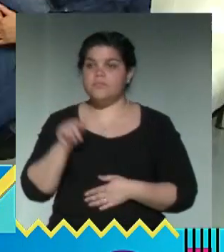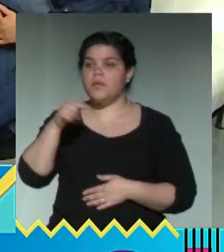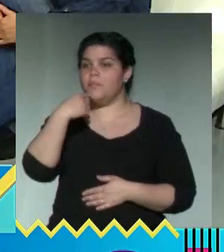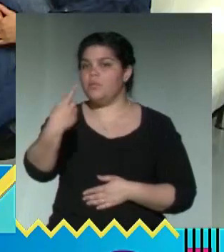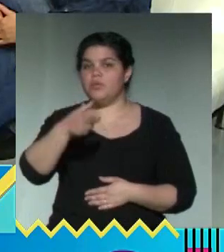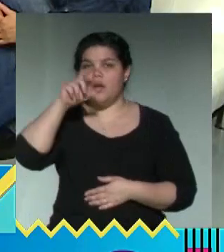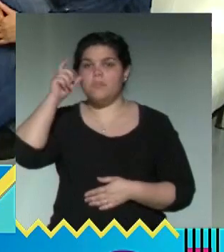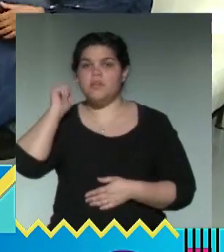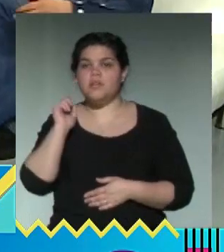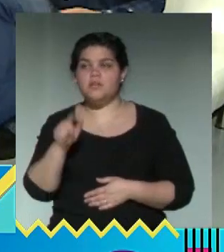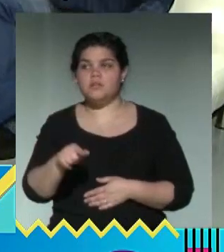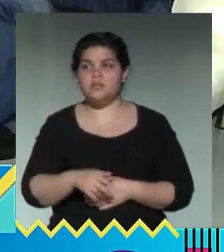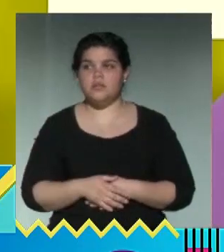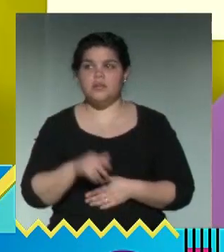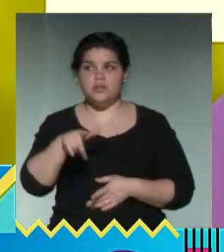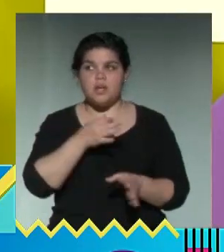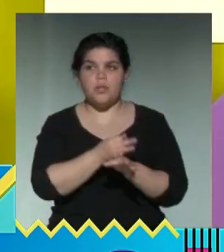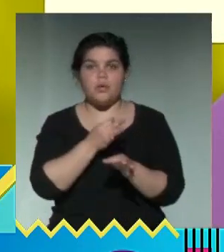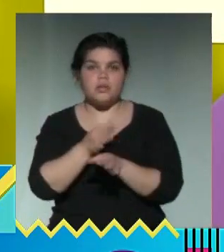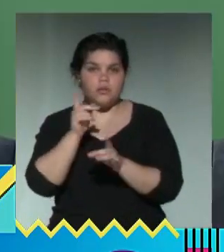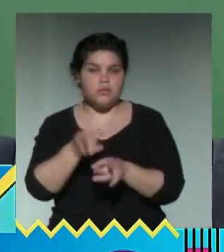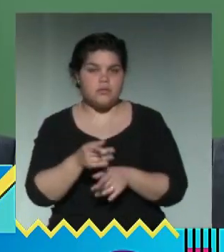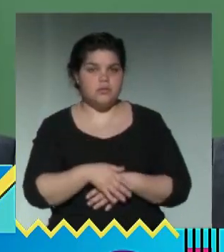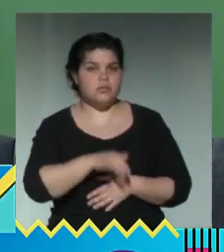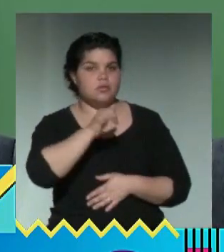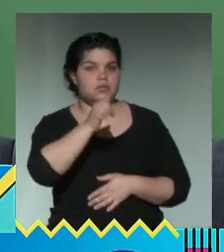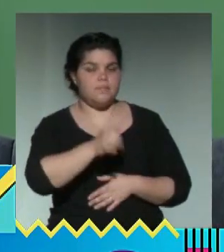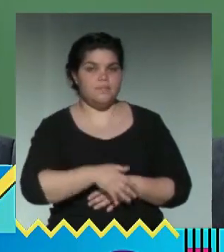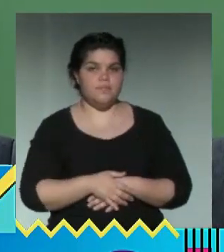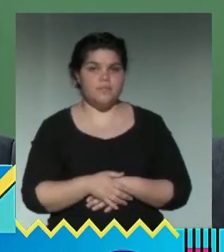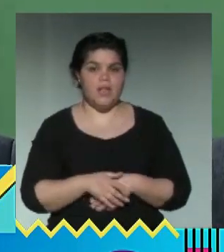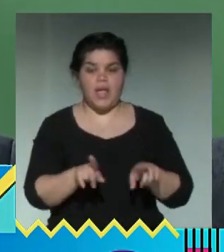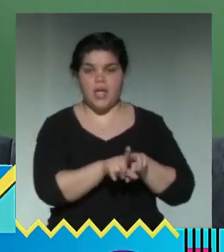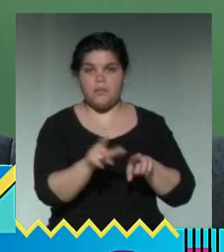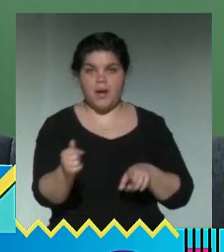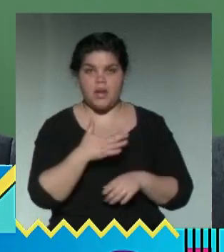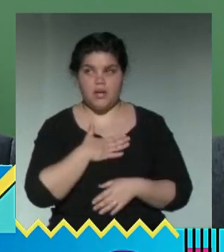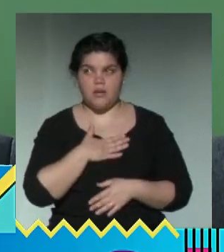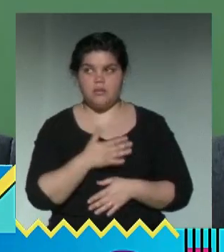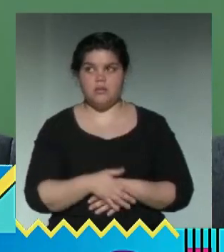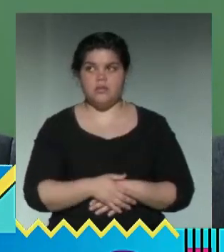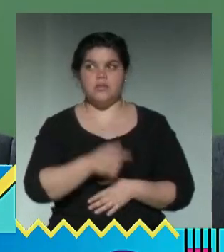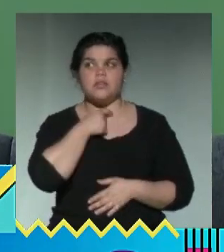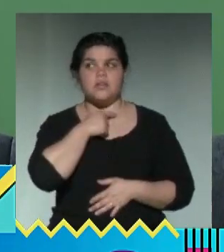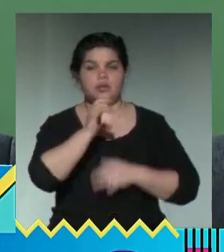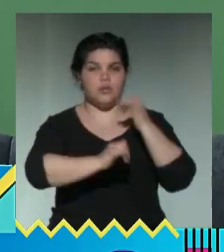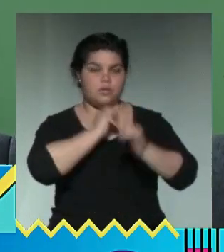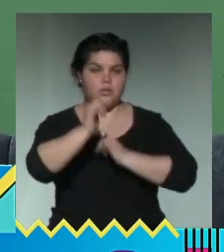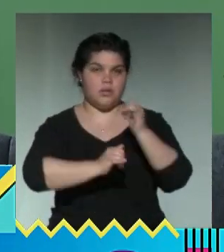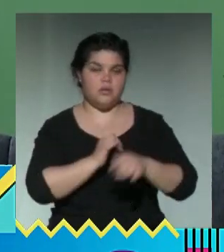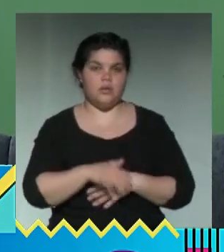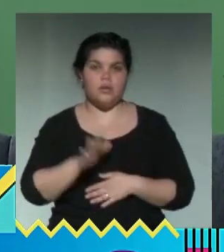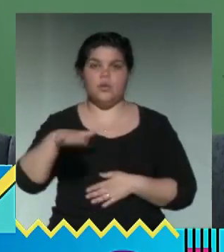Del proyecto también en esto que también es educativo. Sí, en realidad también mi hermana, por ejemplo, quería comentar, estuvo estudiando en